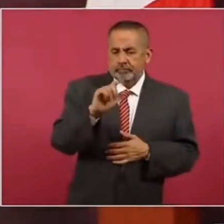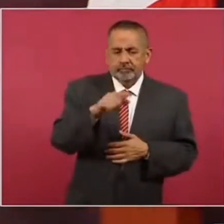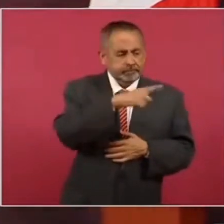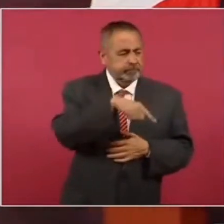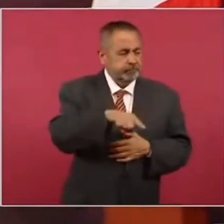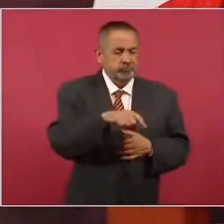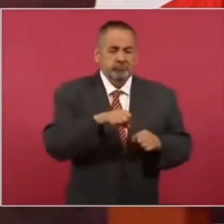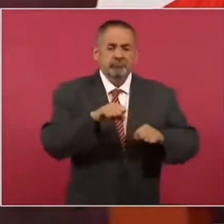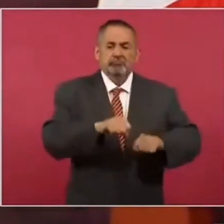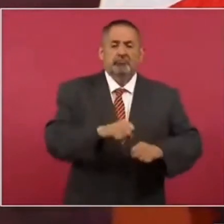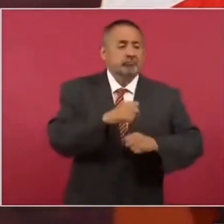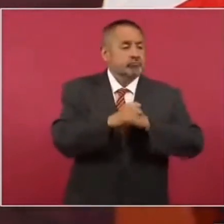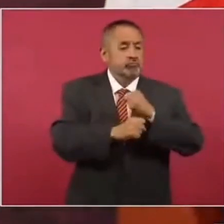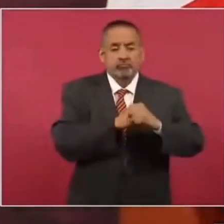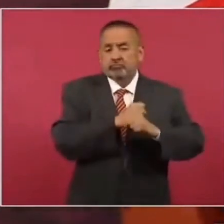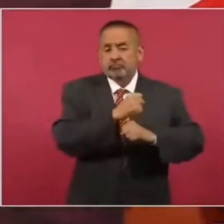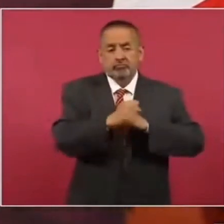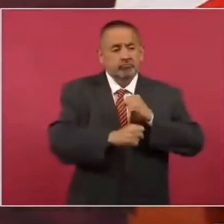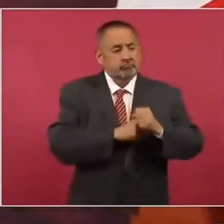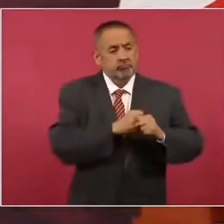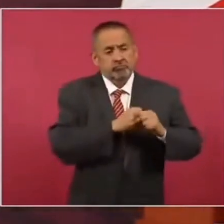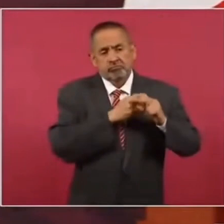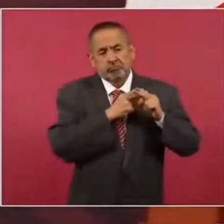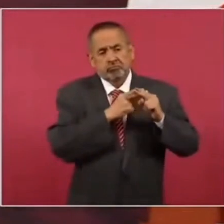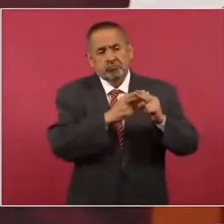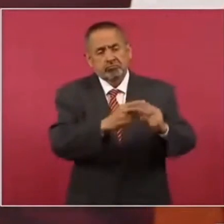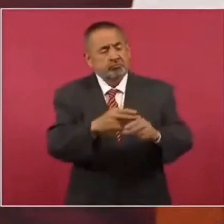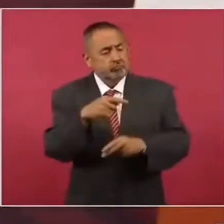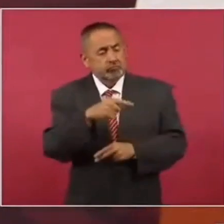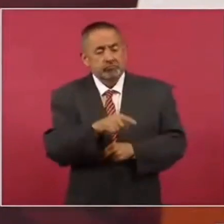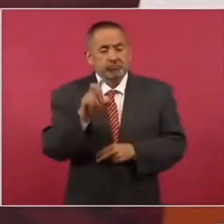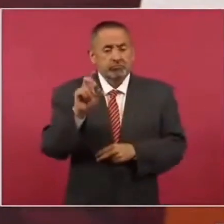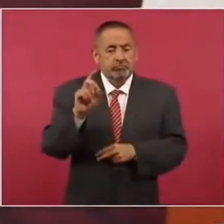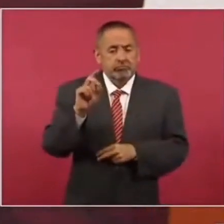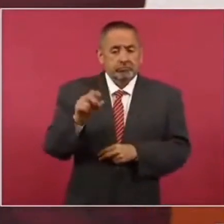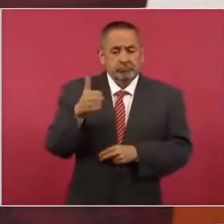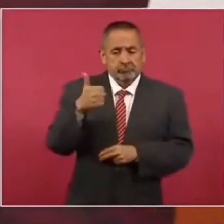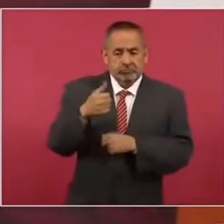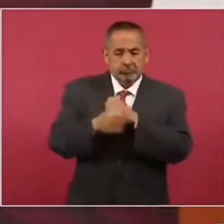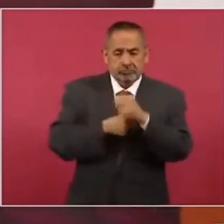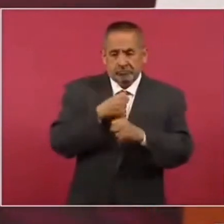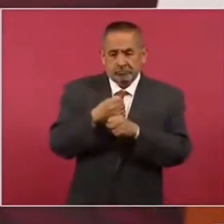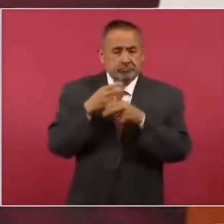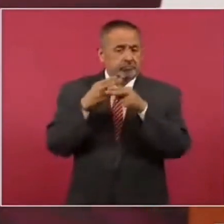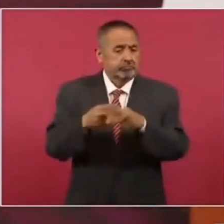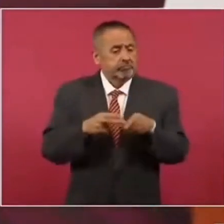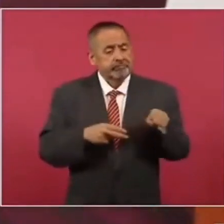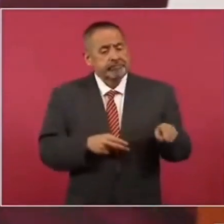Se impuso durante mucho tiempo en el país, 36 años.